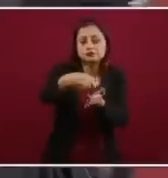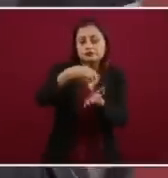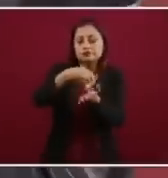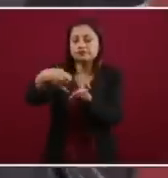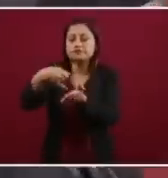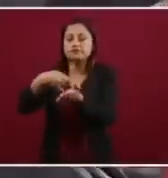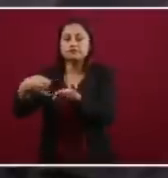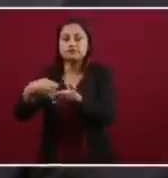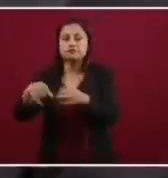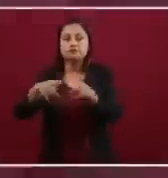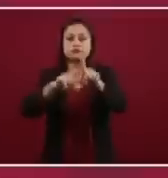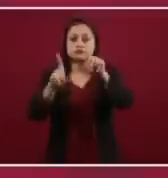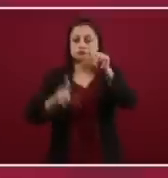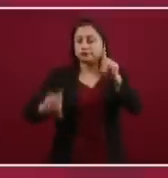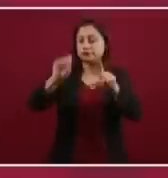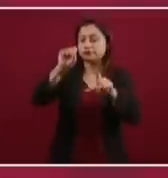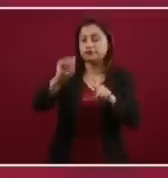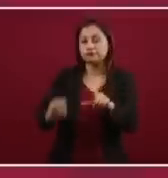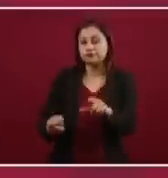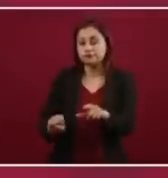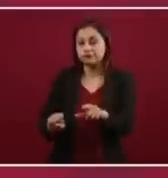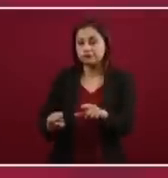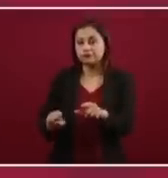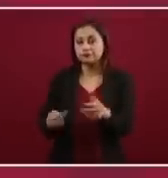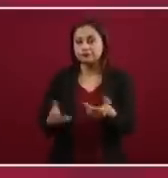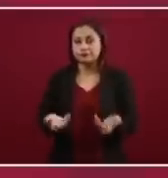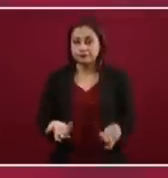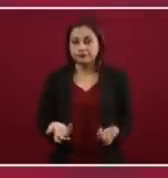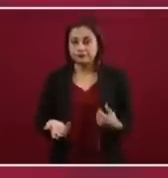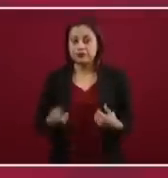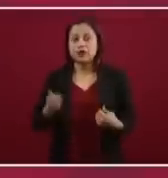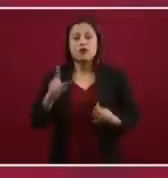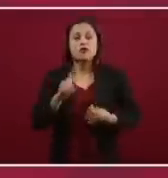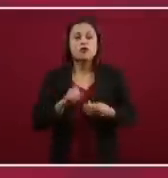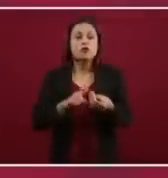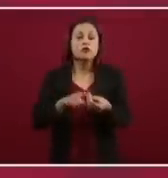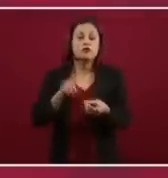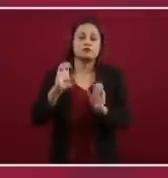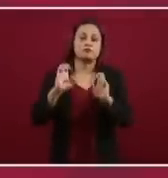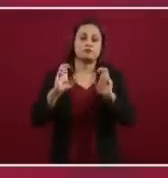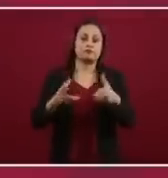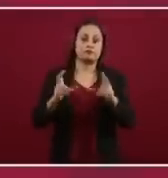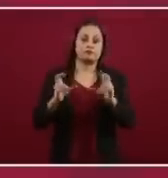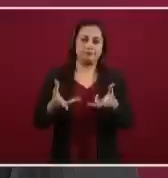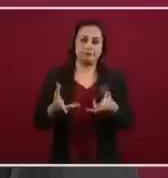del sureste, nada más en Chiapas,